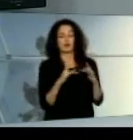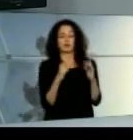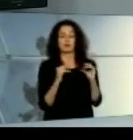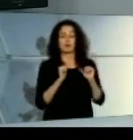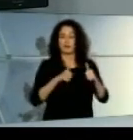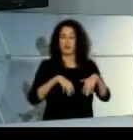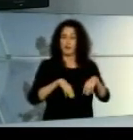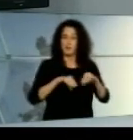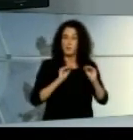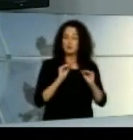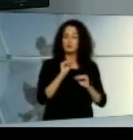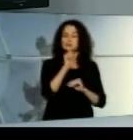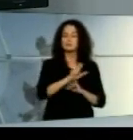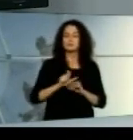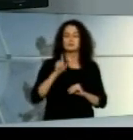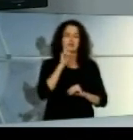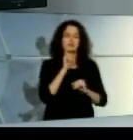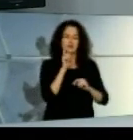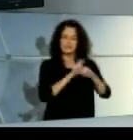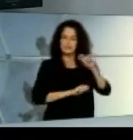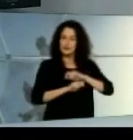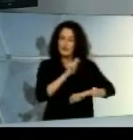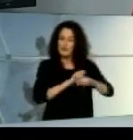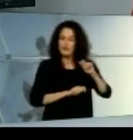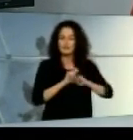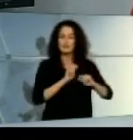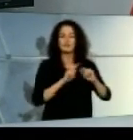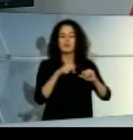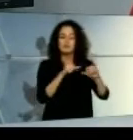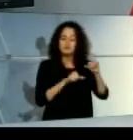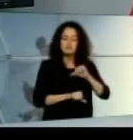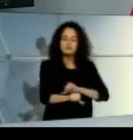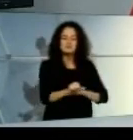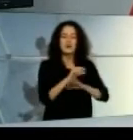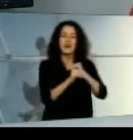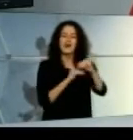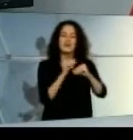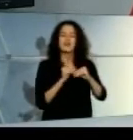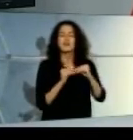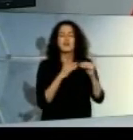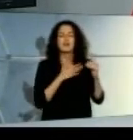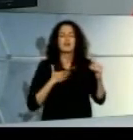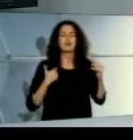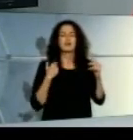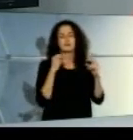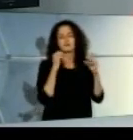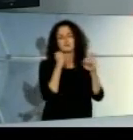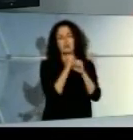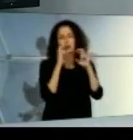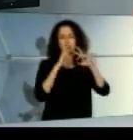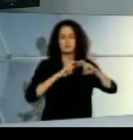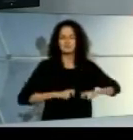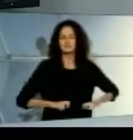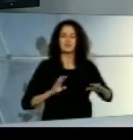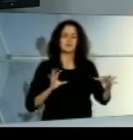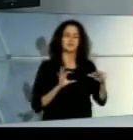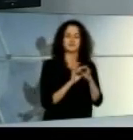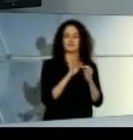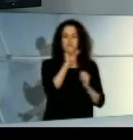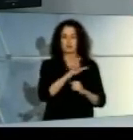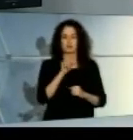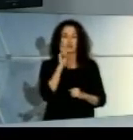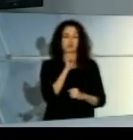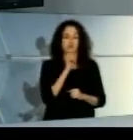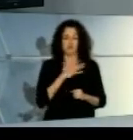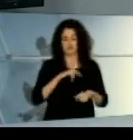partir de ahí un día dije, bueno, voy a hacer un trabajo relacionado con la historia de las personas sordas en Burgos. El